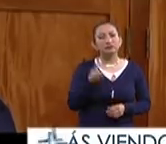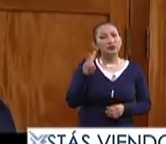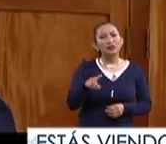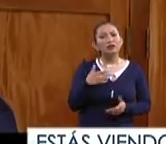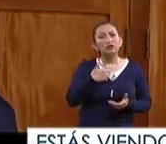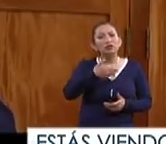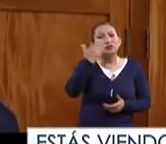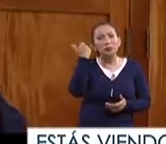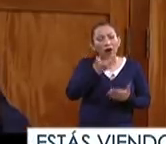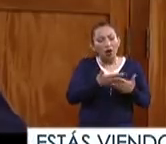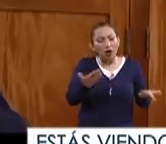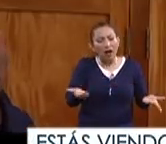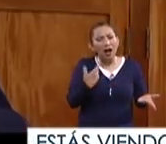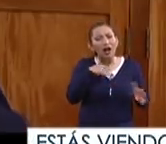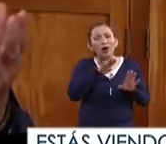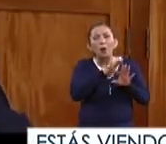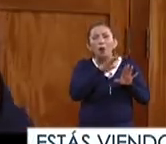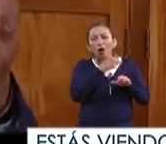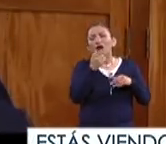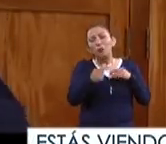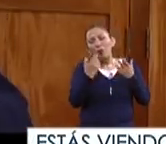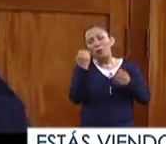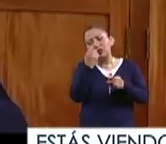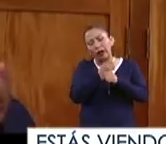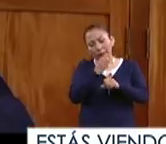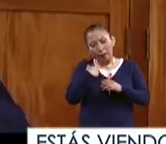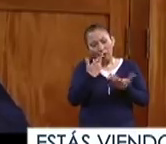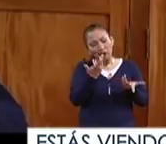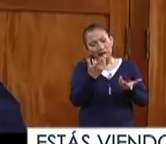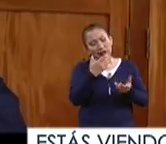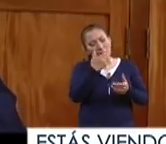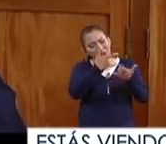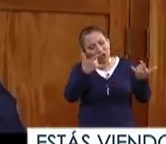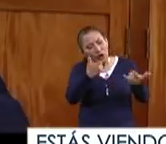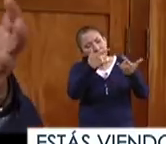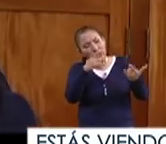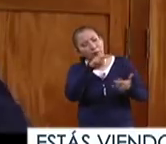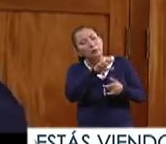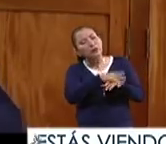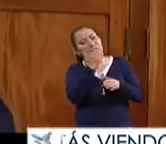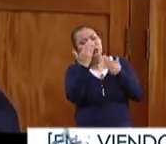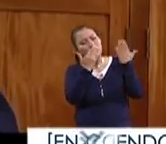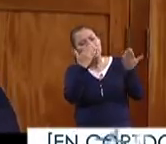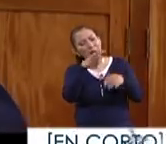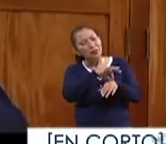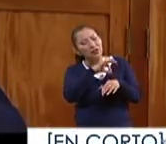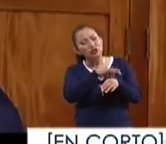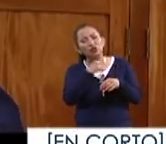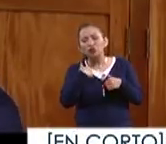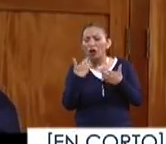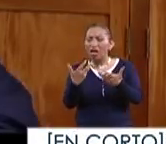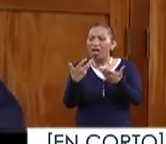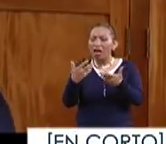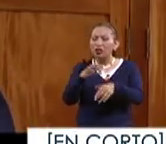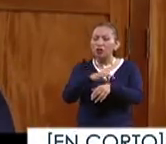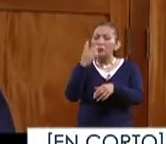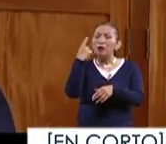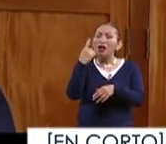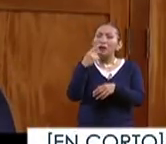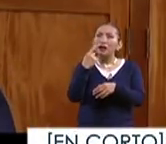que no supe hasta ahora que he tenido oportunidades de que me hagan semblanzas sobre por qué estudiaste medicina y por qué quería ser